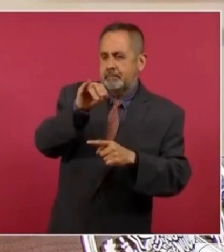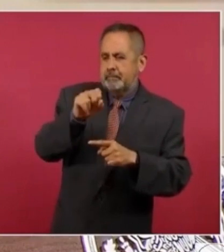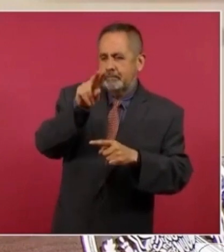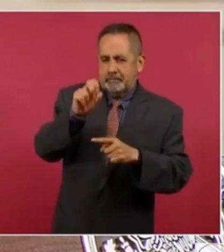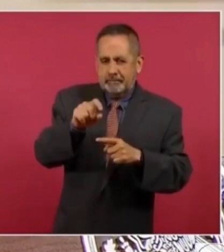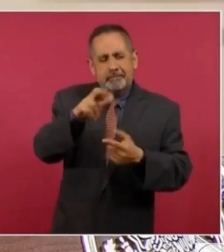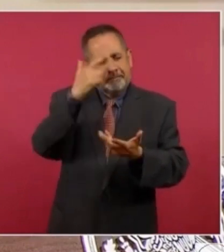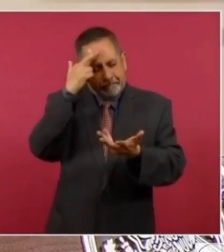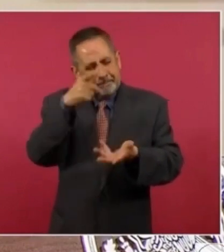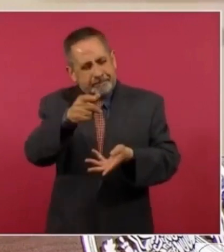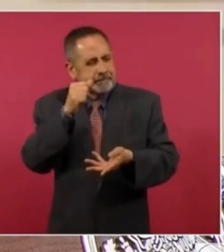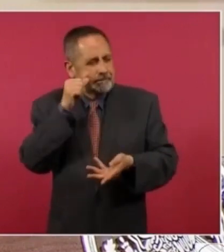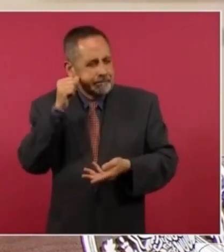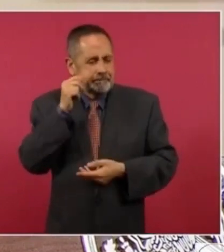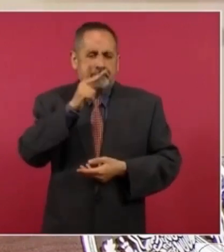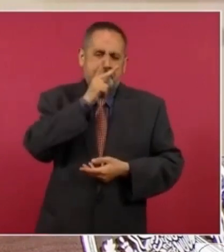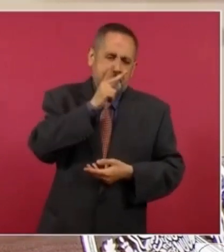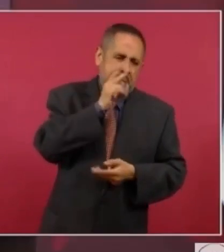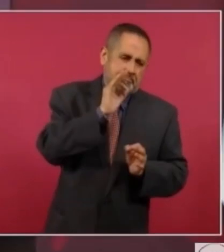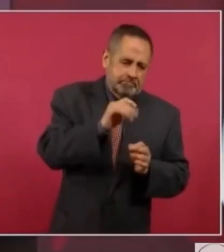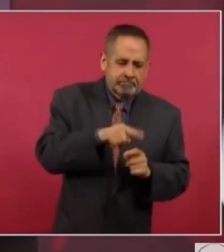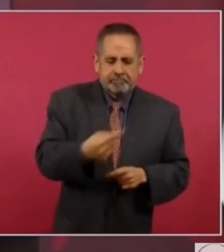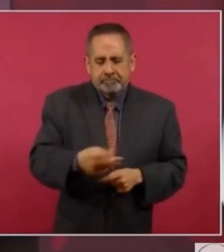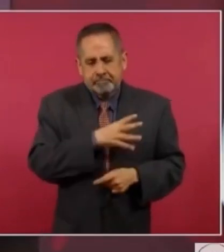de los papás y de los hijos.